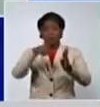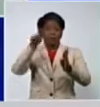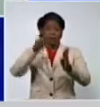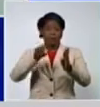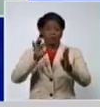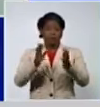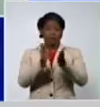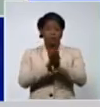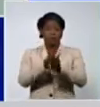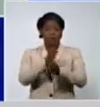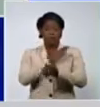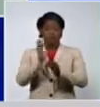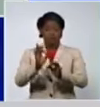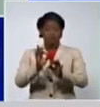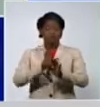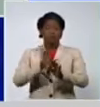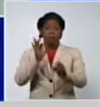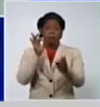vamos a revertir.